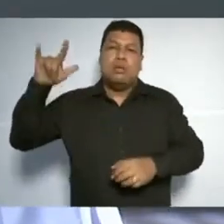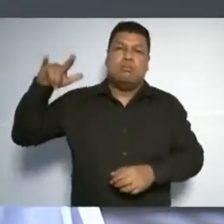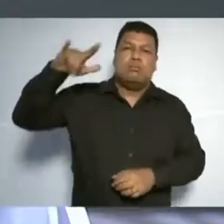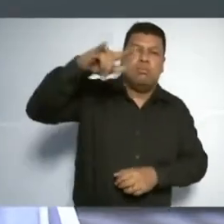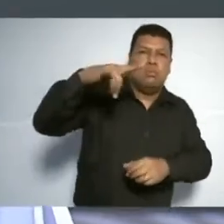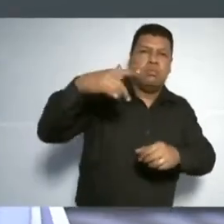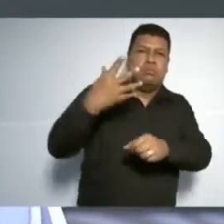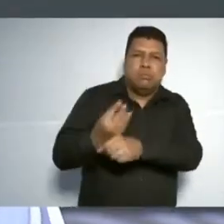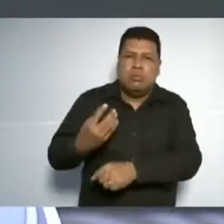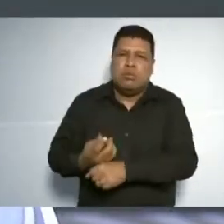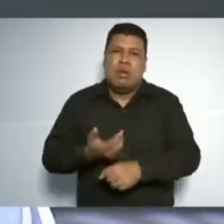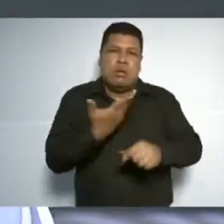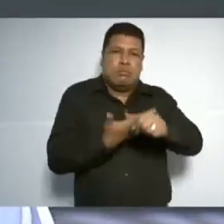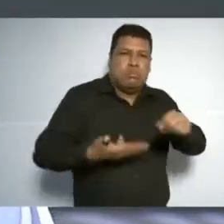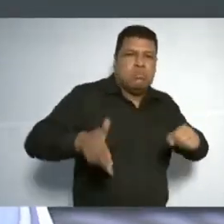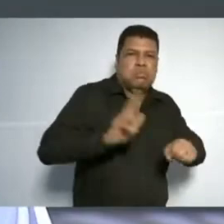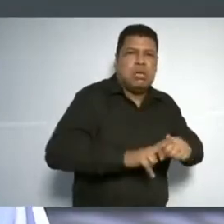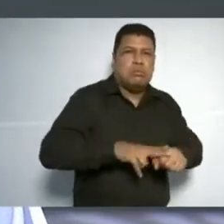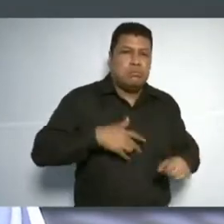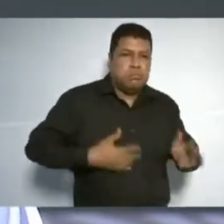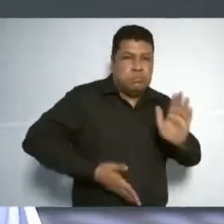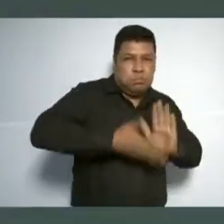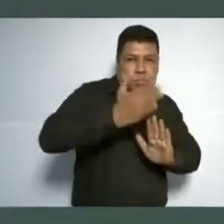hospitales inconclusos.